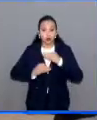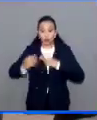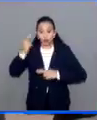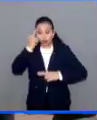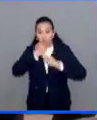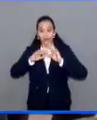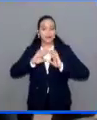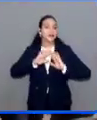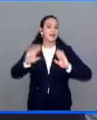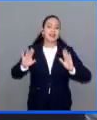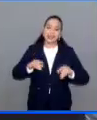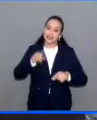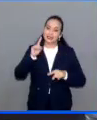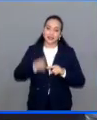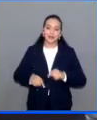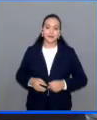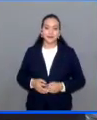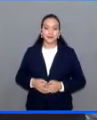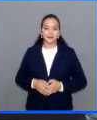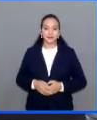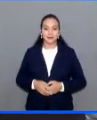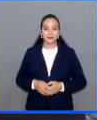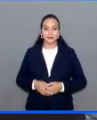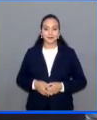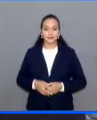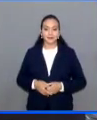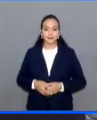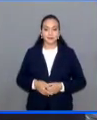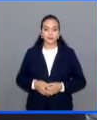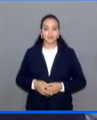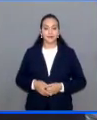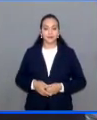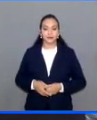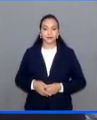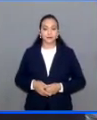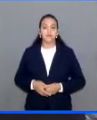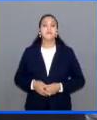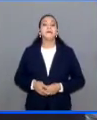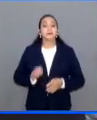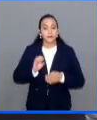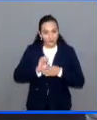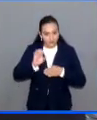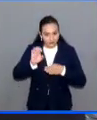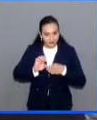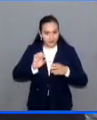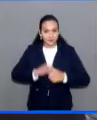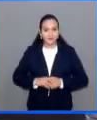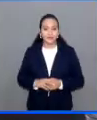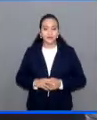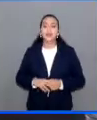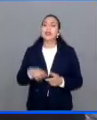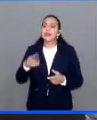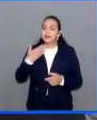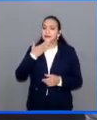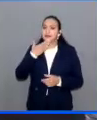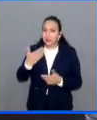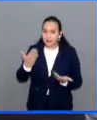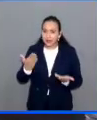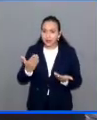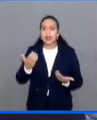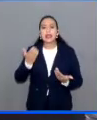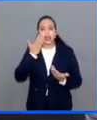podrán aplicarse. El proyecto hace bien en buscar entrar al análisis de